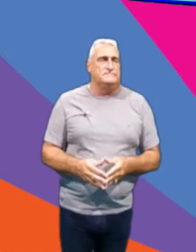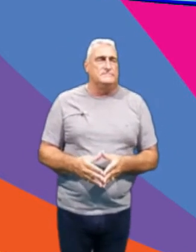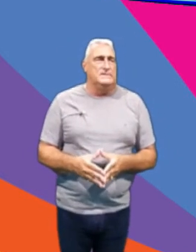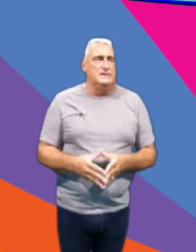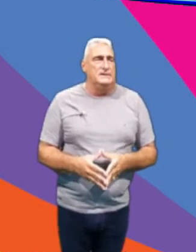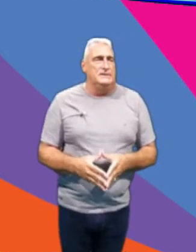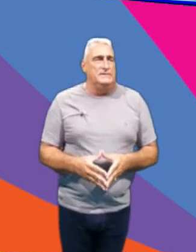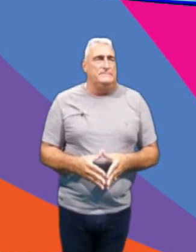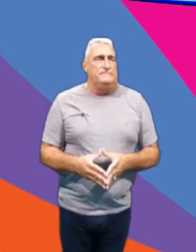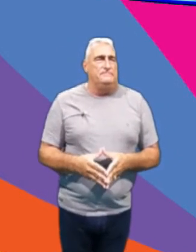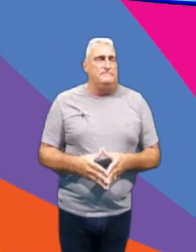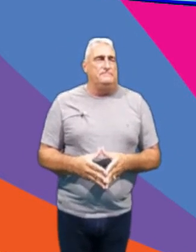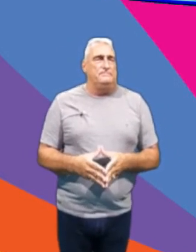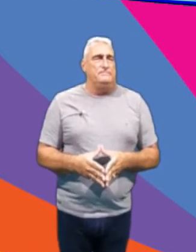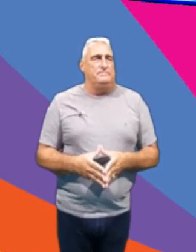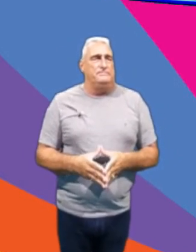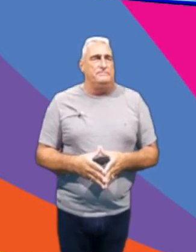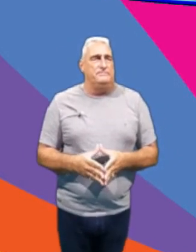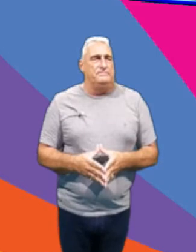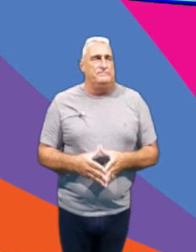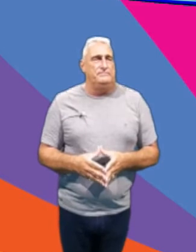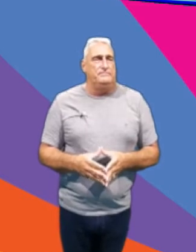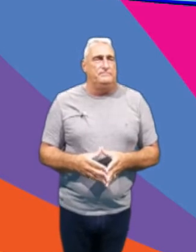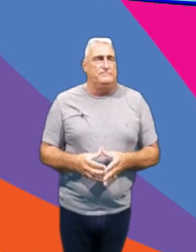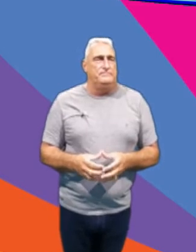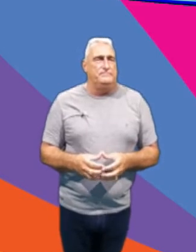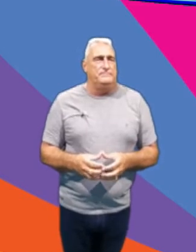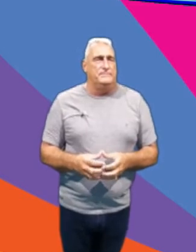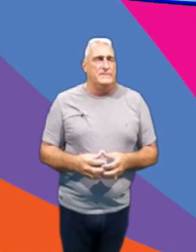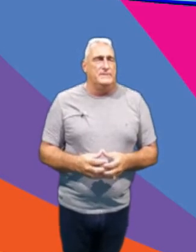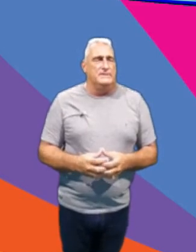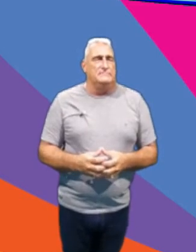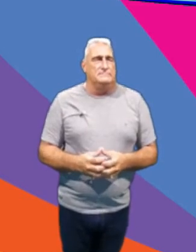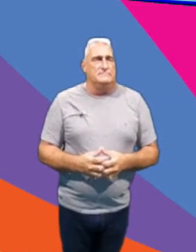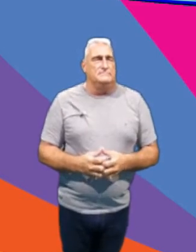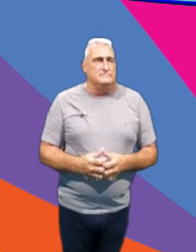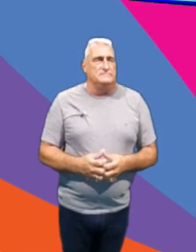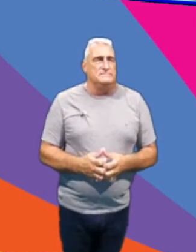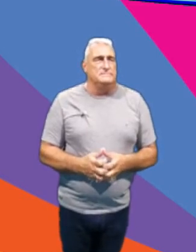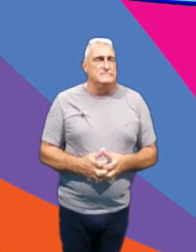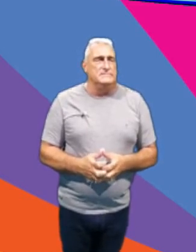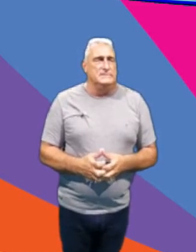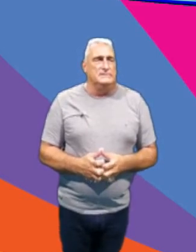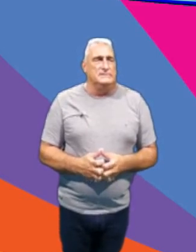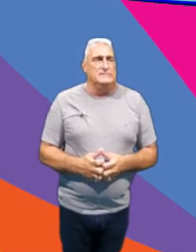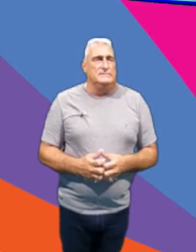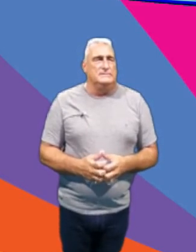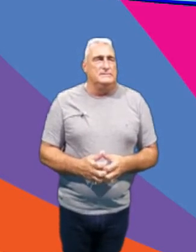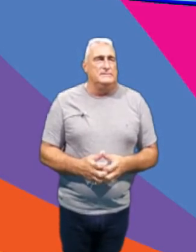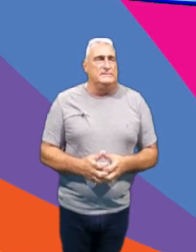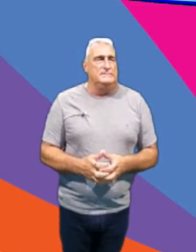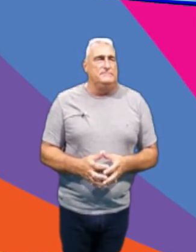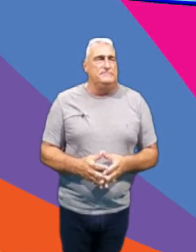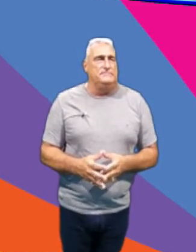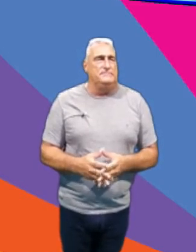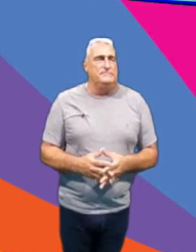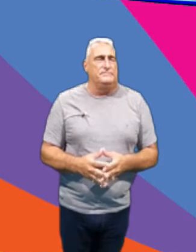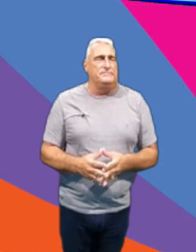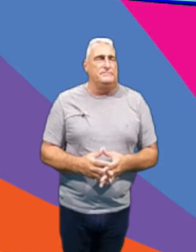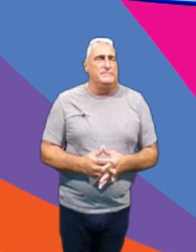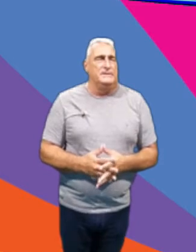menos. Y lo mismo creo que ocurre con Clara García, Pedro. Uh-huh. Había mucha gente que no la ubicaba